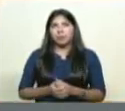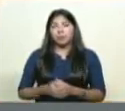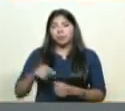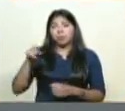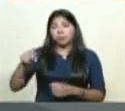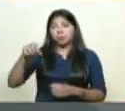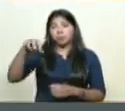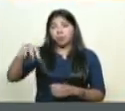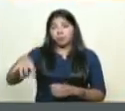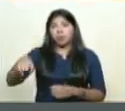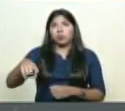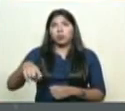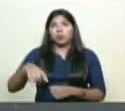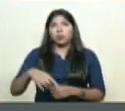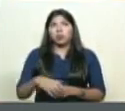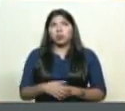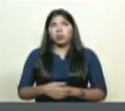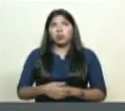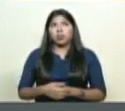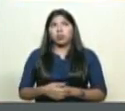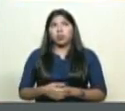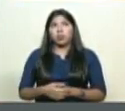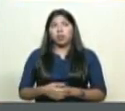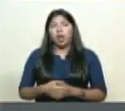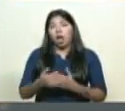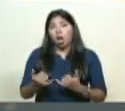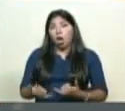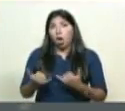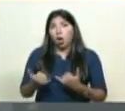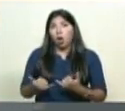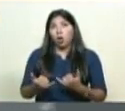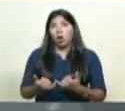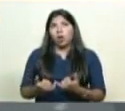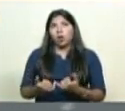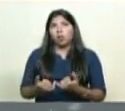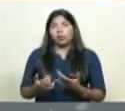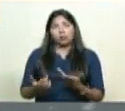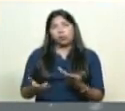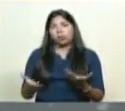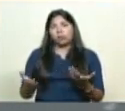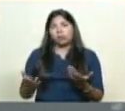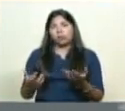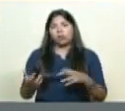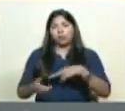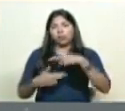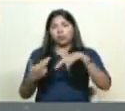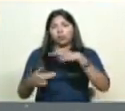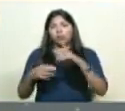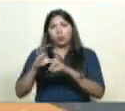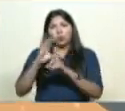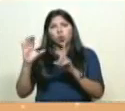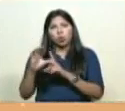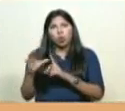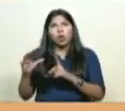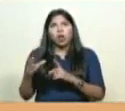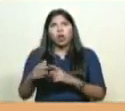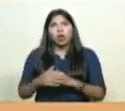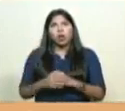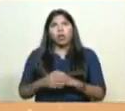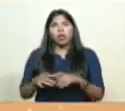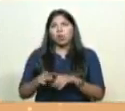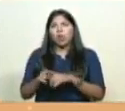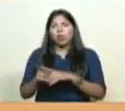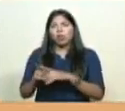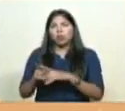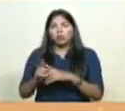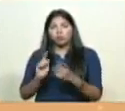algunas localidades, sino que efectivamente esta ofensiva cultural, esta ofensiva revolucionaria es de reorganización,